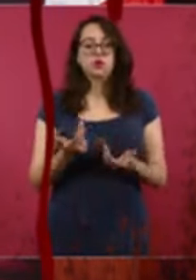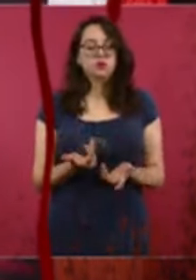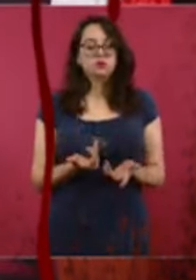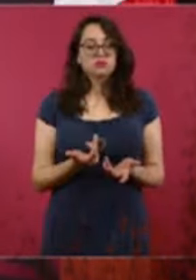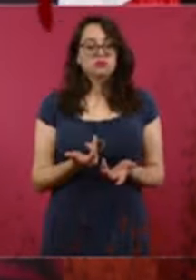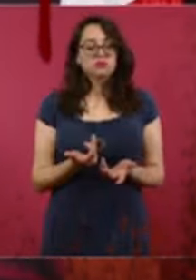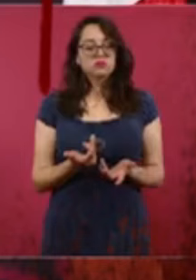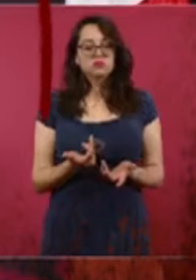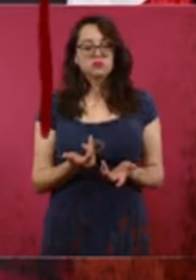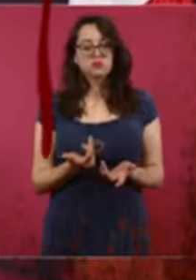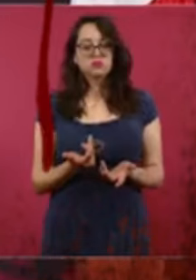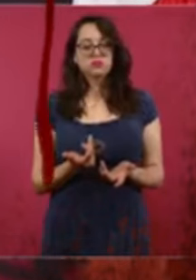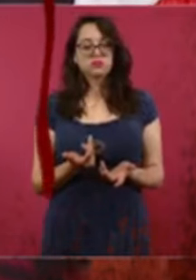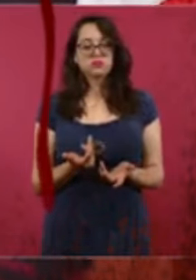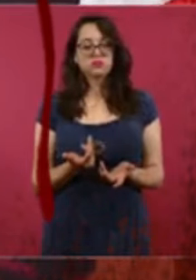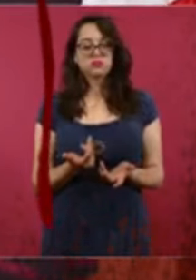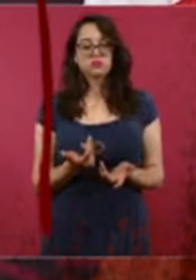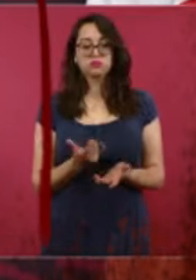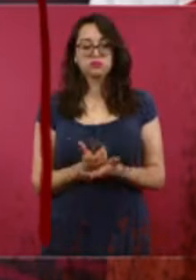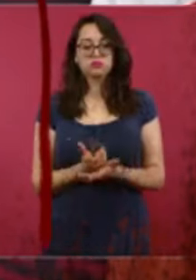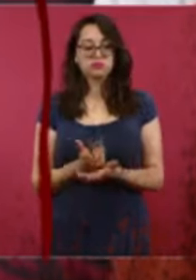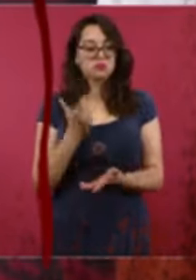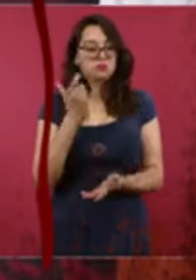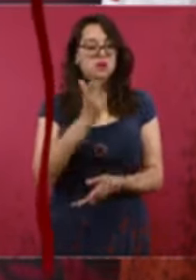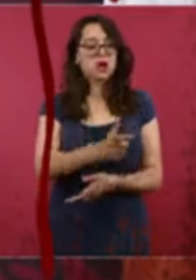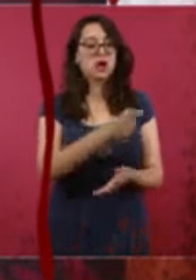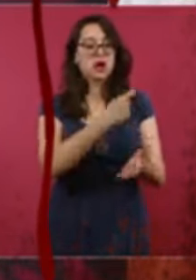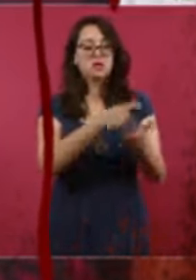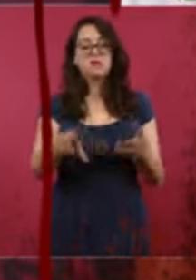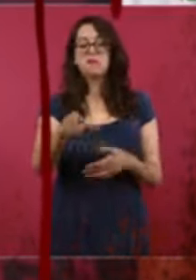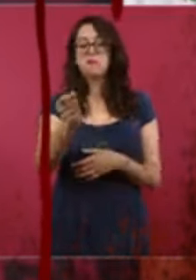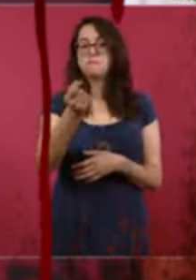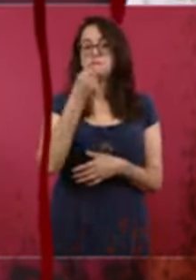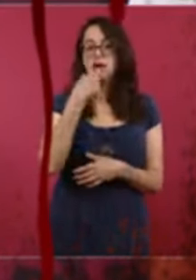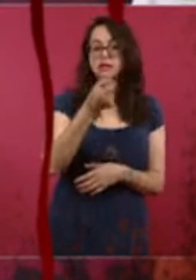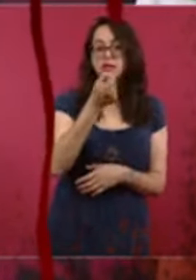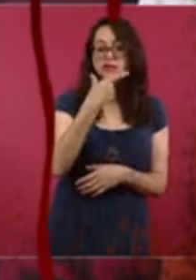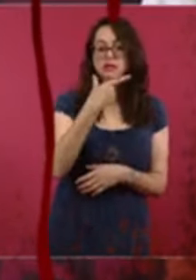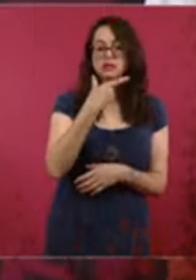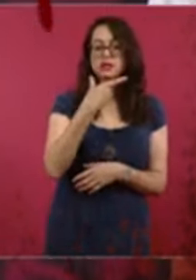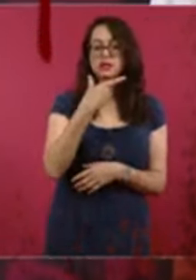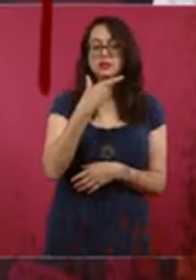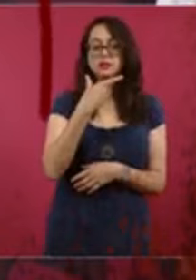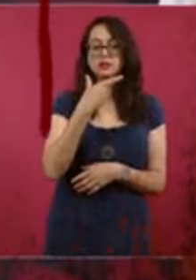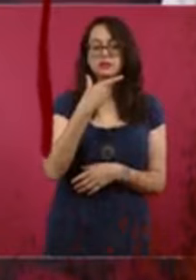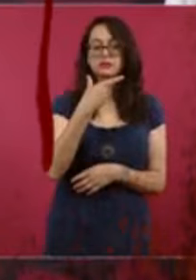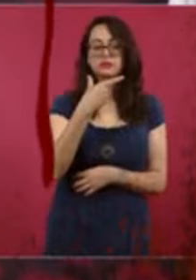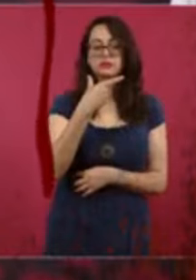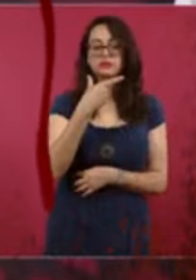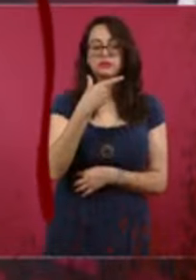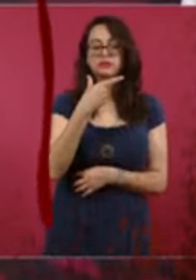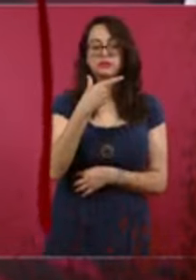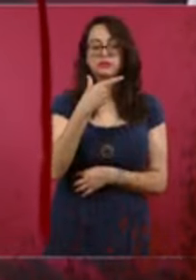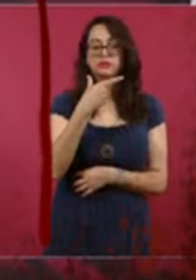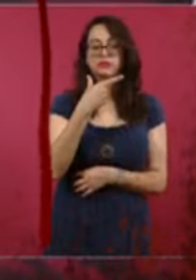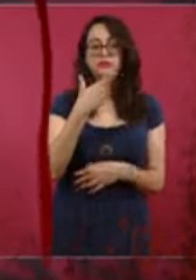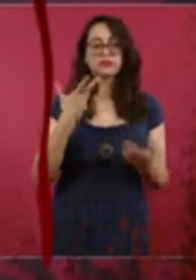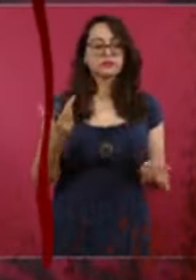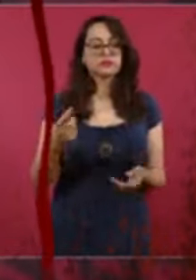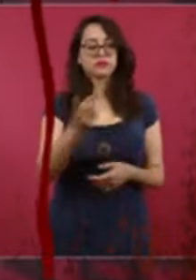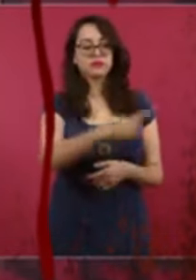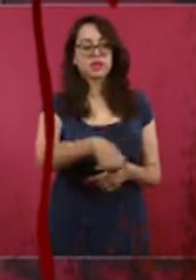al país sin medicamentos. Fue un acto tan irresponsable, pero tan irresponsable. Se pudo haber hecho de otra manera.